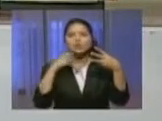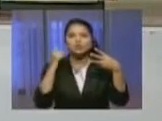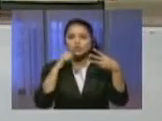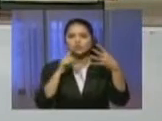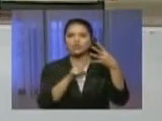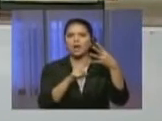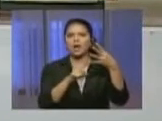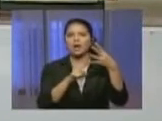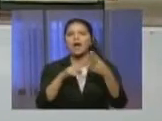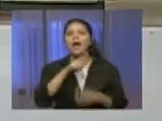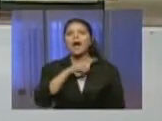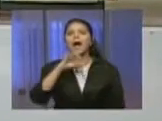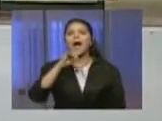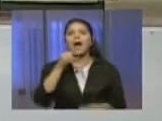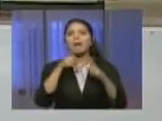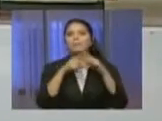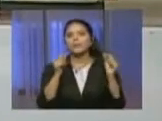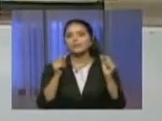dejé no la terminé